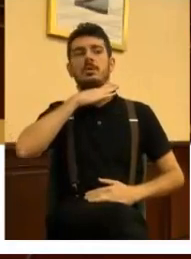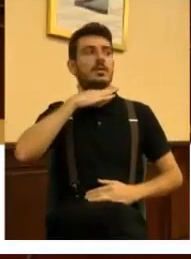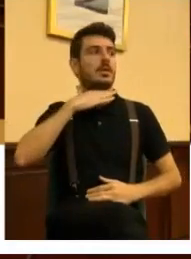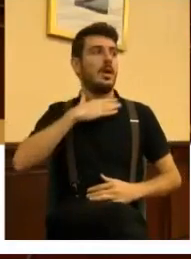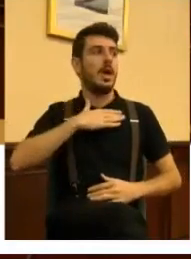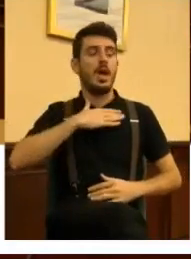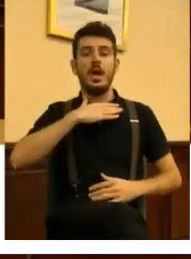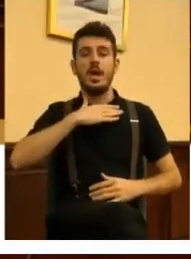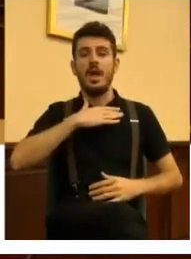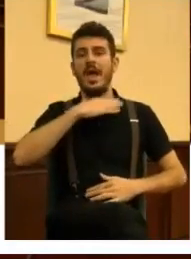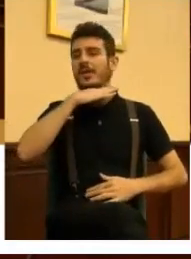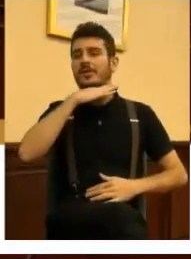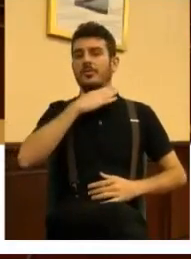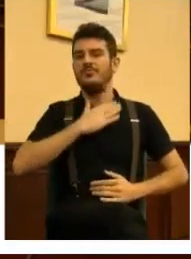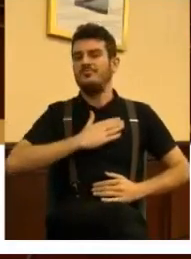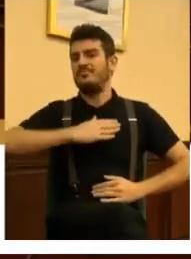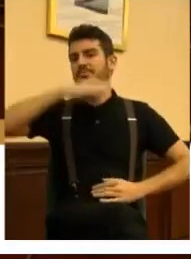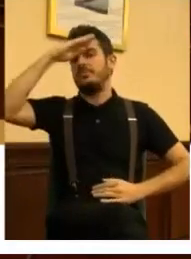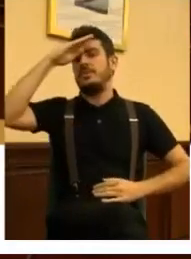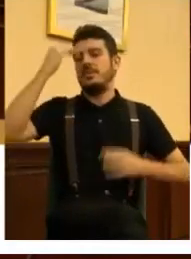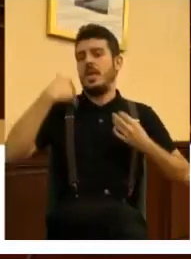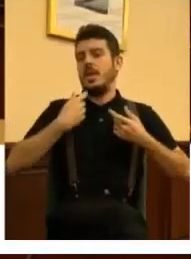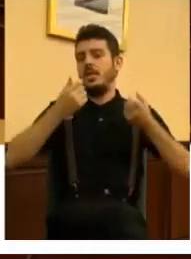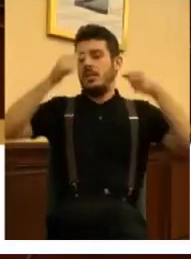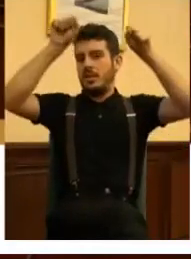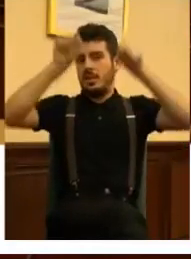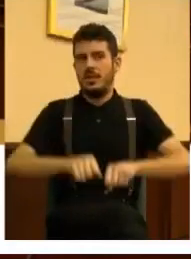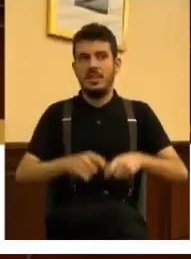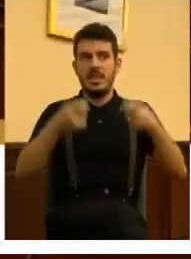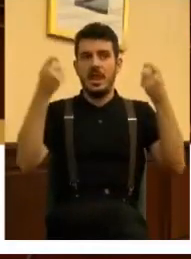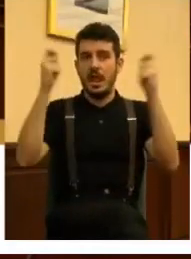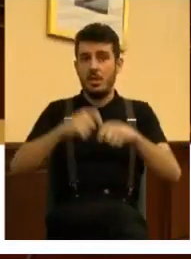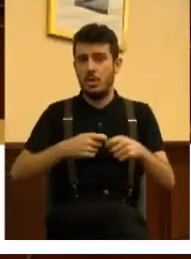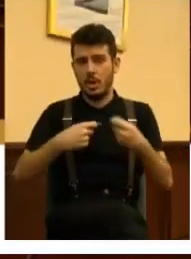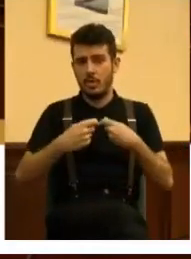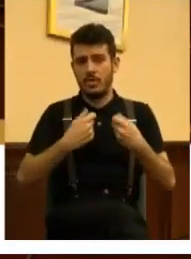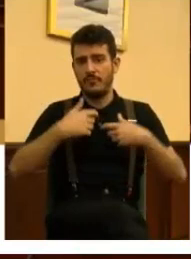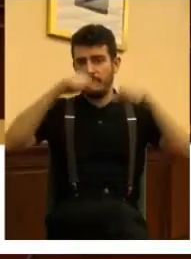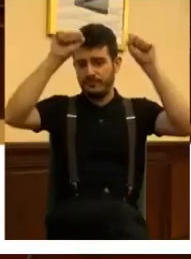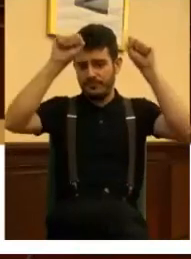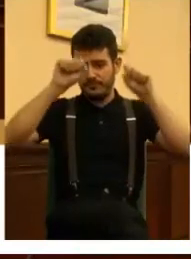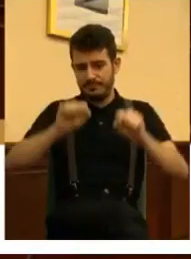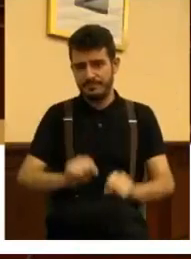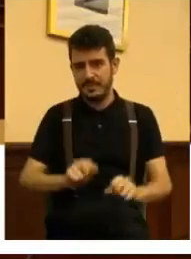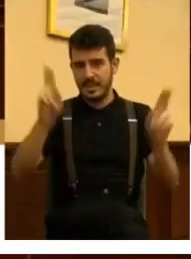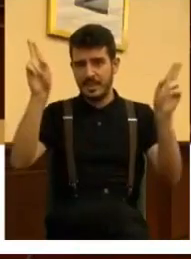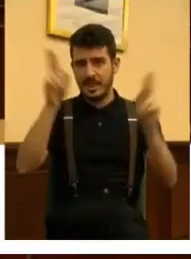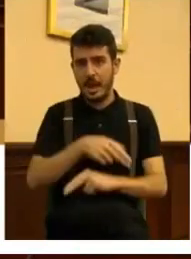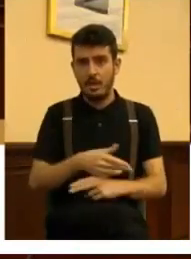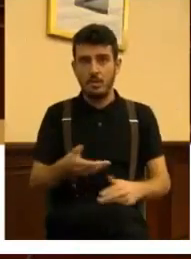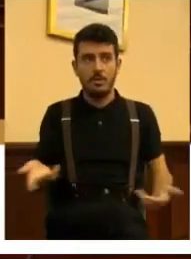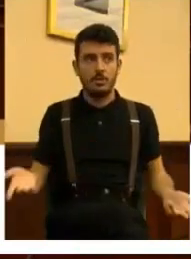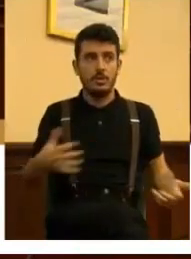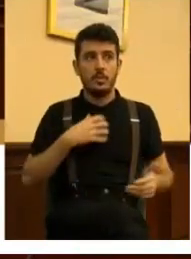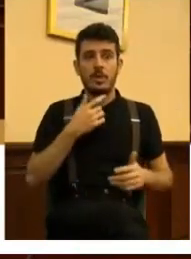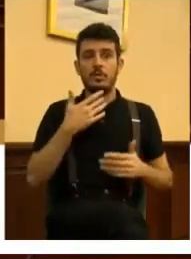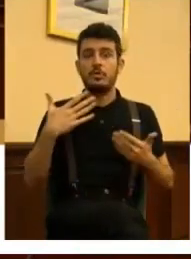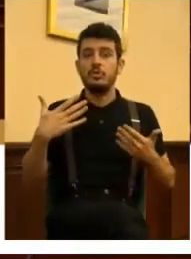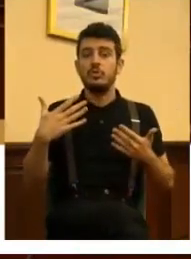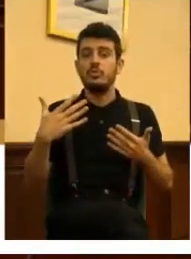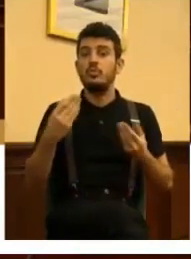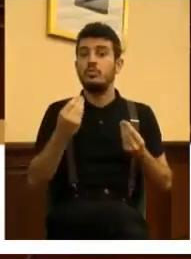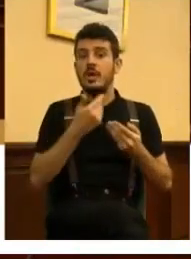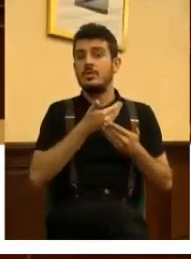decir que han quebrado, que han tenido que cerrar su negocio. Y por todas las que pueden estarlo dentro de